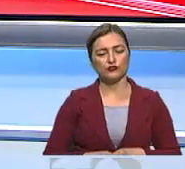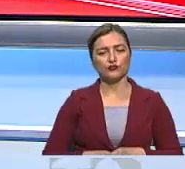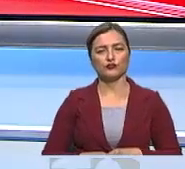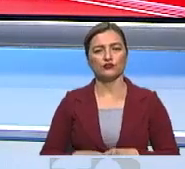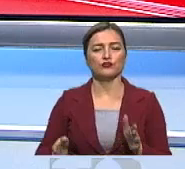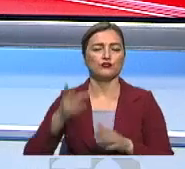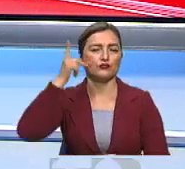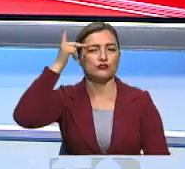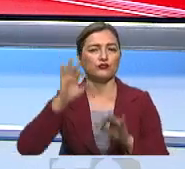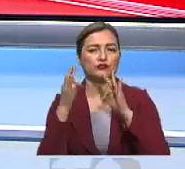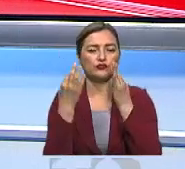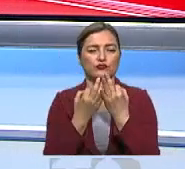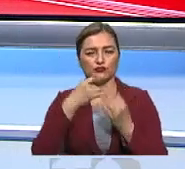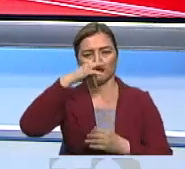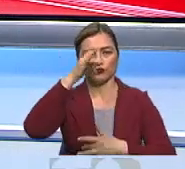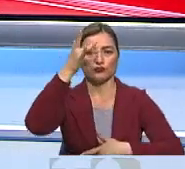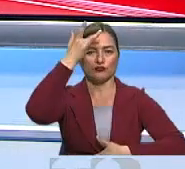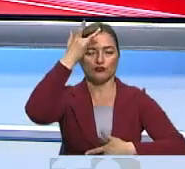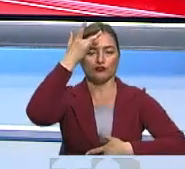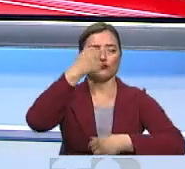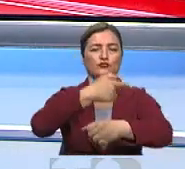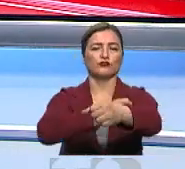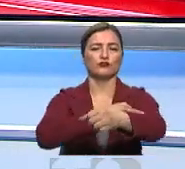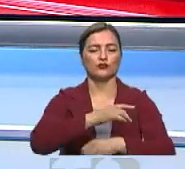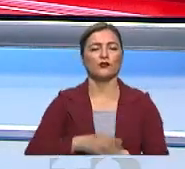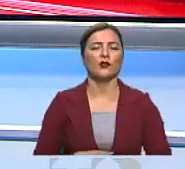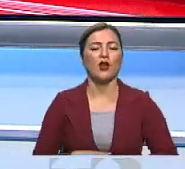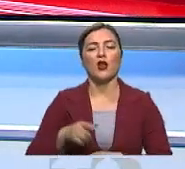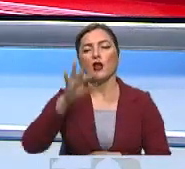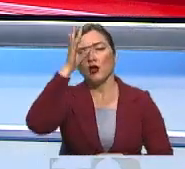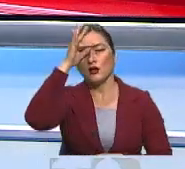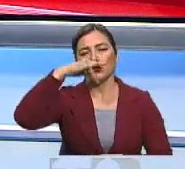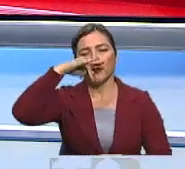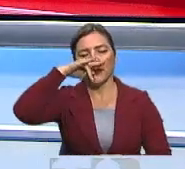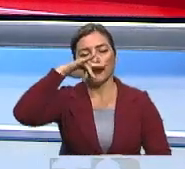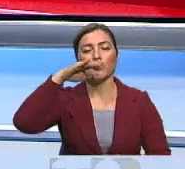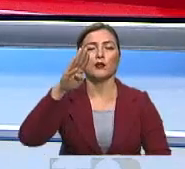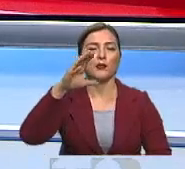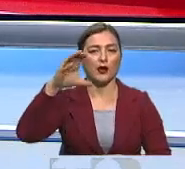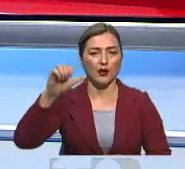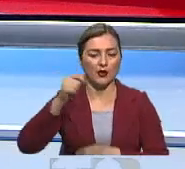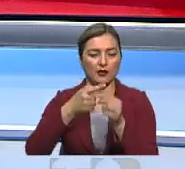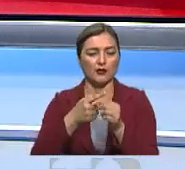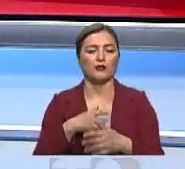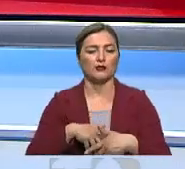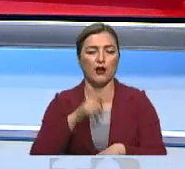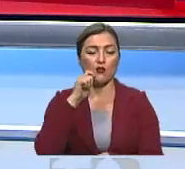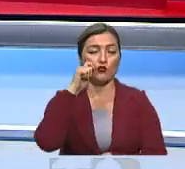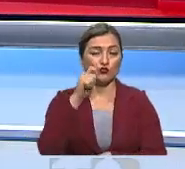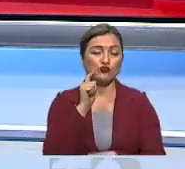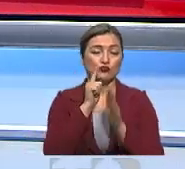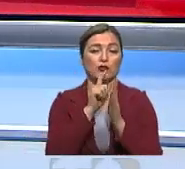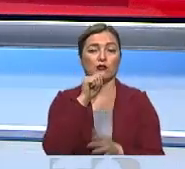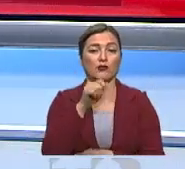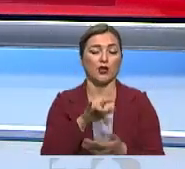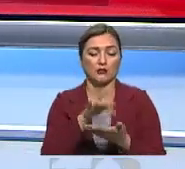Padres de familia de menores internados en el Hospital Vaca Ortiz de Quito realizaron nuevamente un plantón para denunciar la